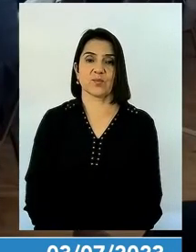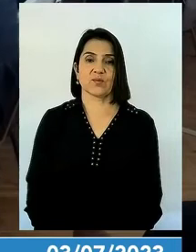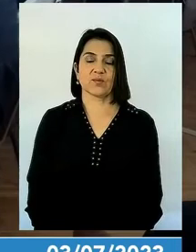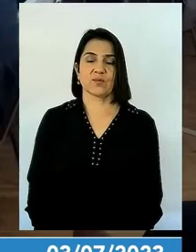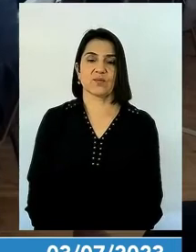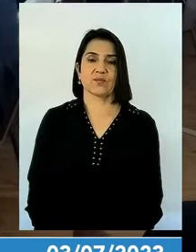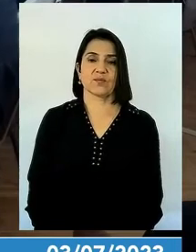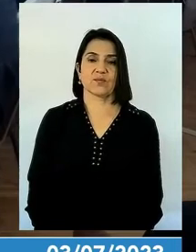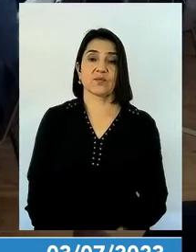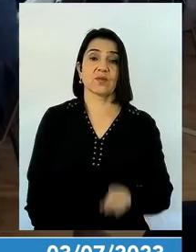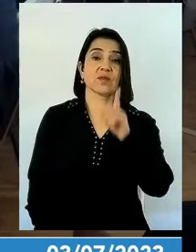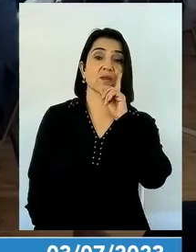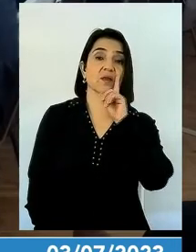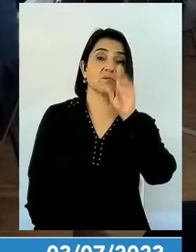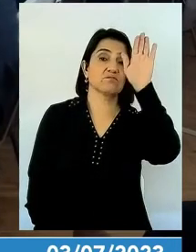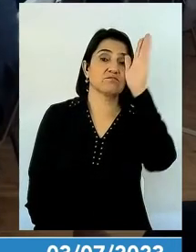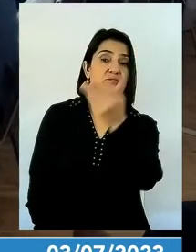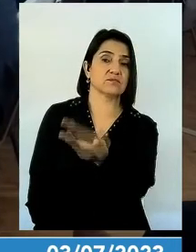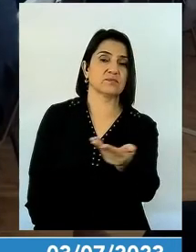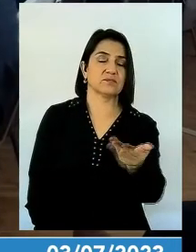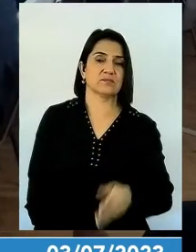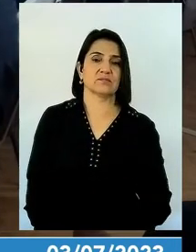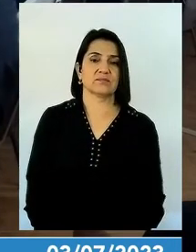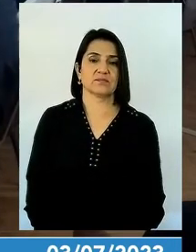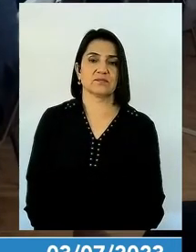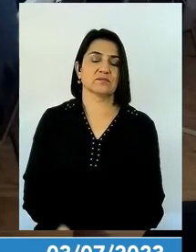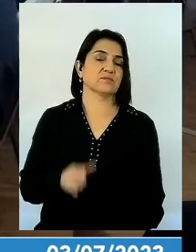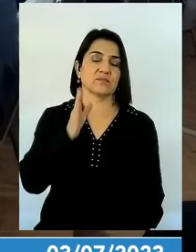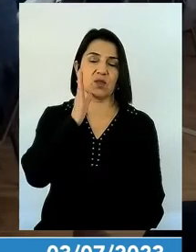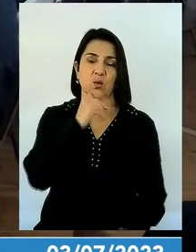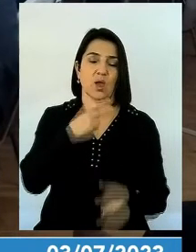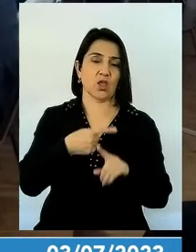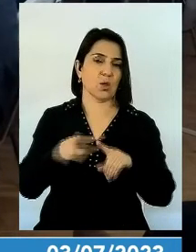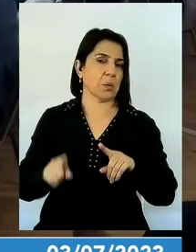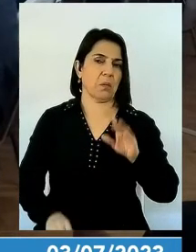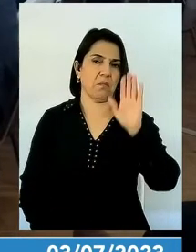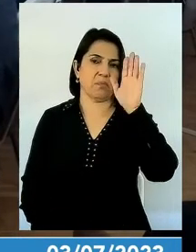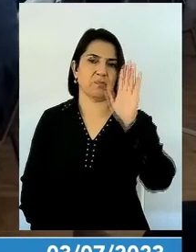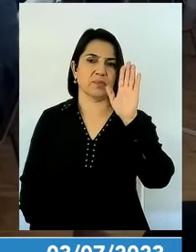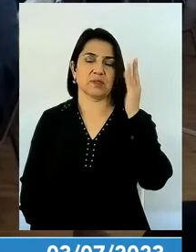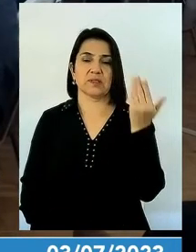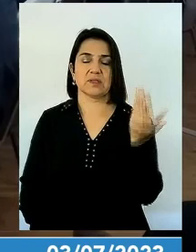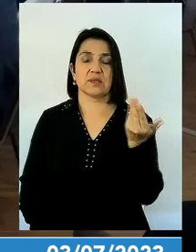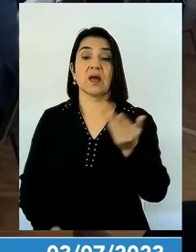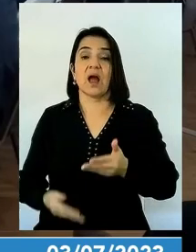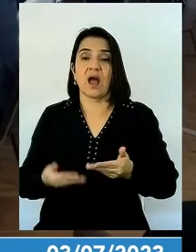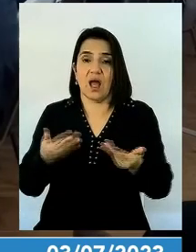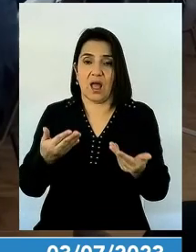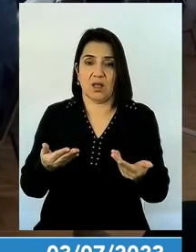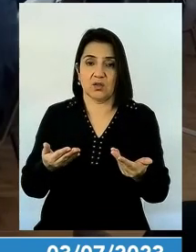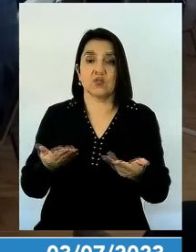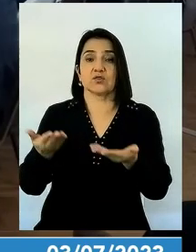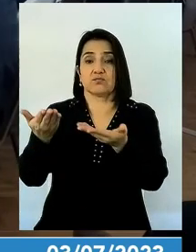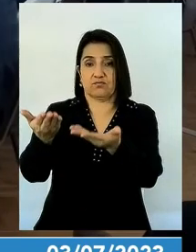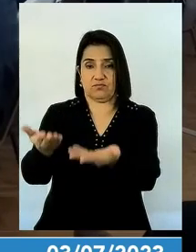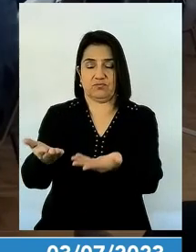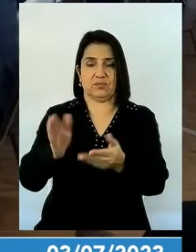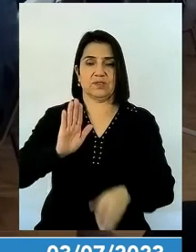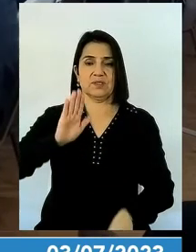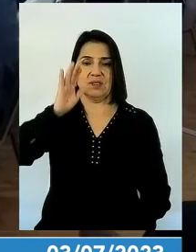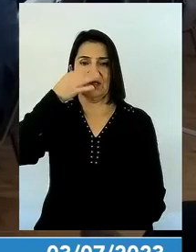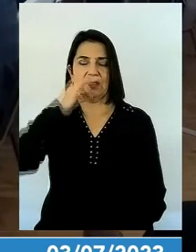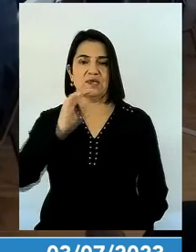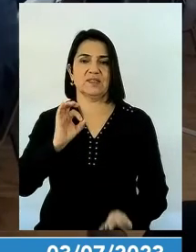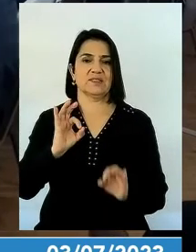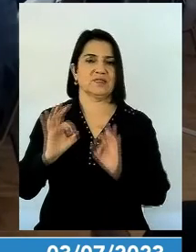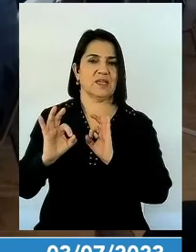Ofrezco la palabra. Ya, pues no hay más palabras pedidas. Vamos a entregar la palabra a la señora Claudia Andrade, entonces, para que conteste las